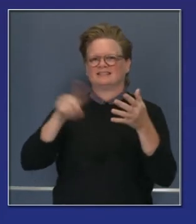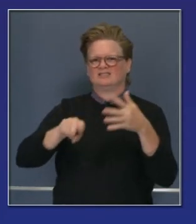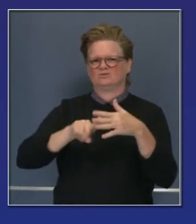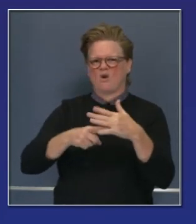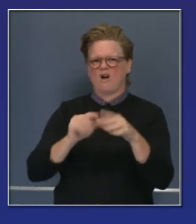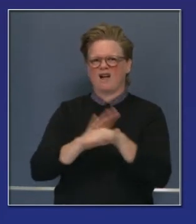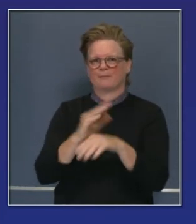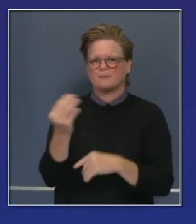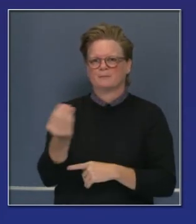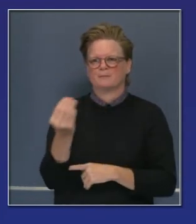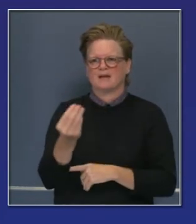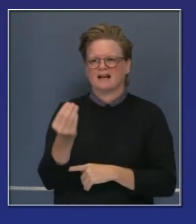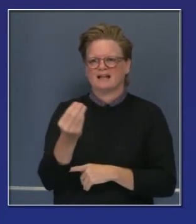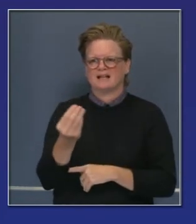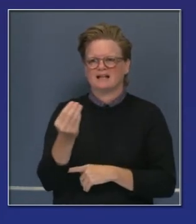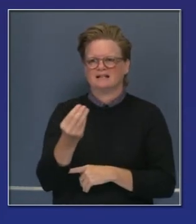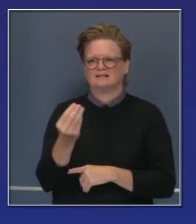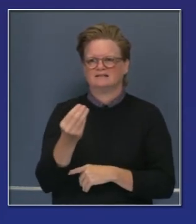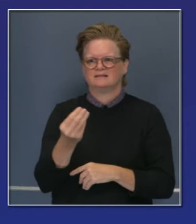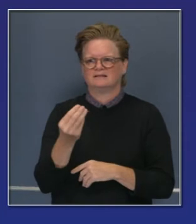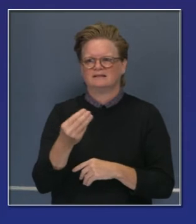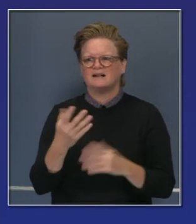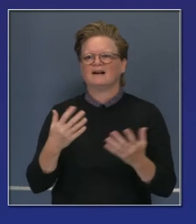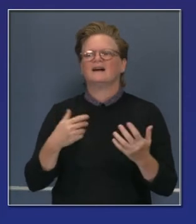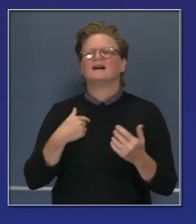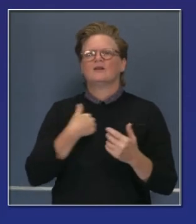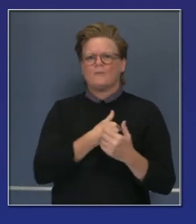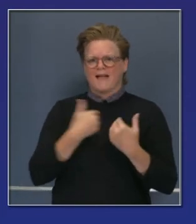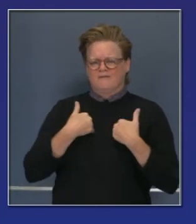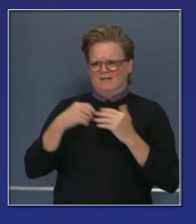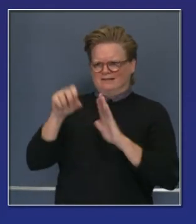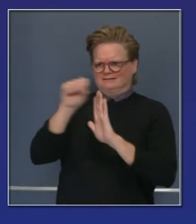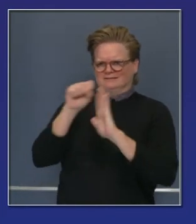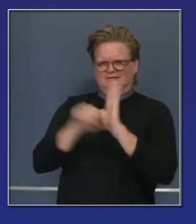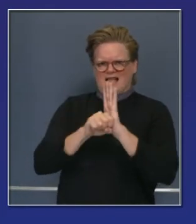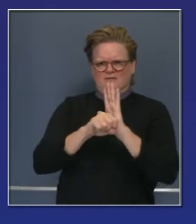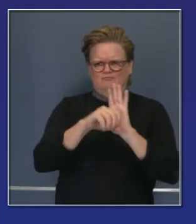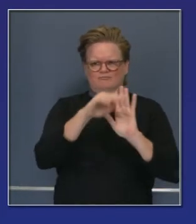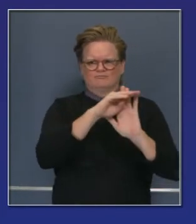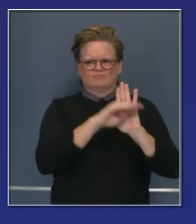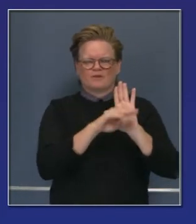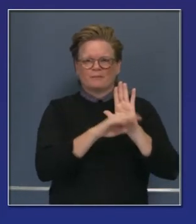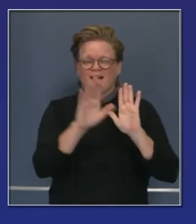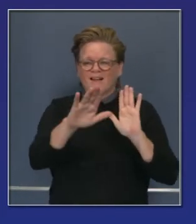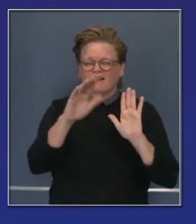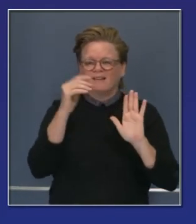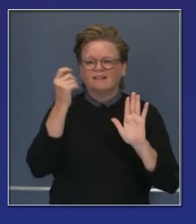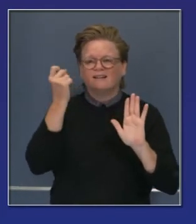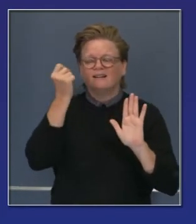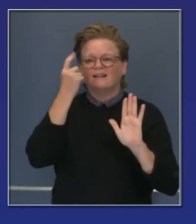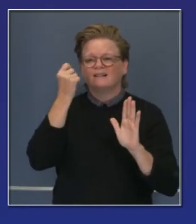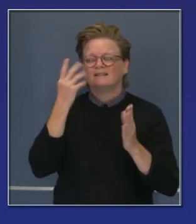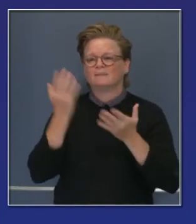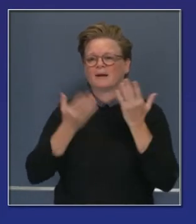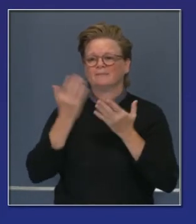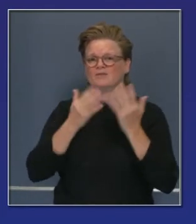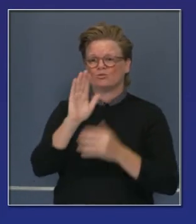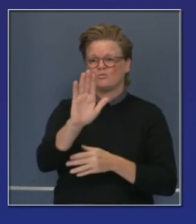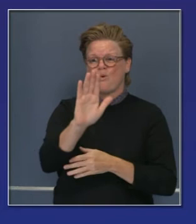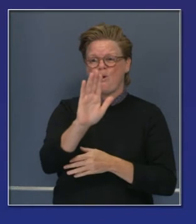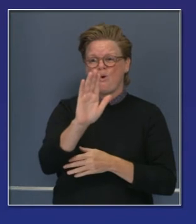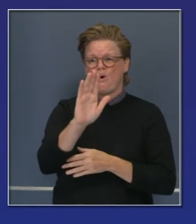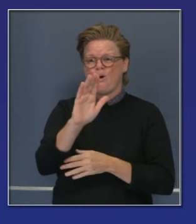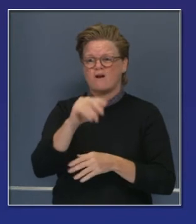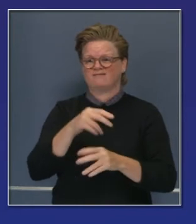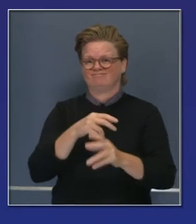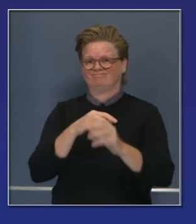No solo son pautas estatales, pautas del condado podrían ser más rigurosas que las del estado. La